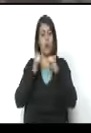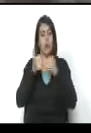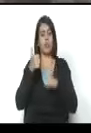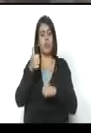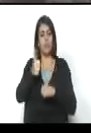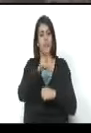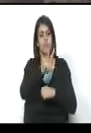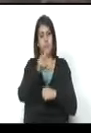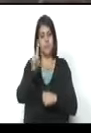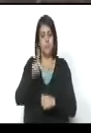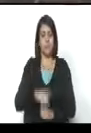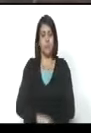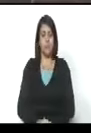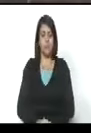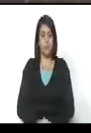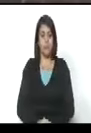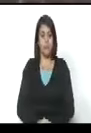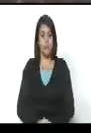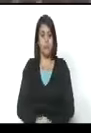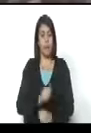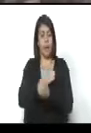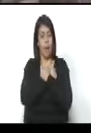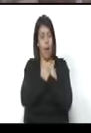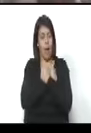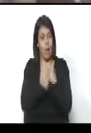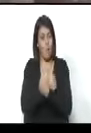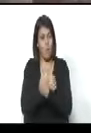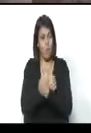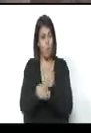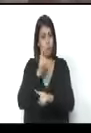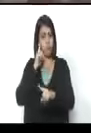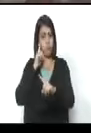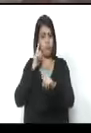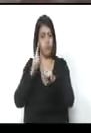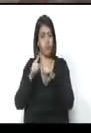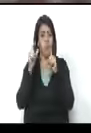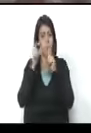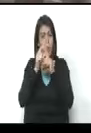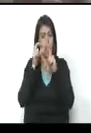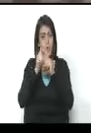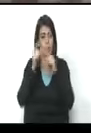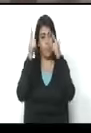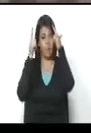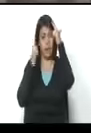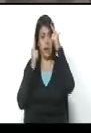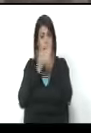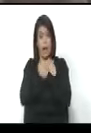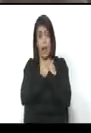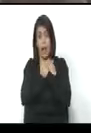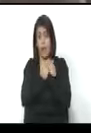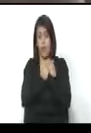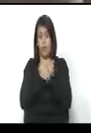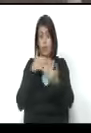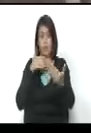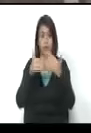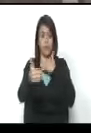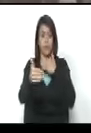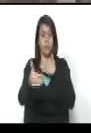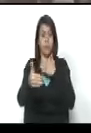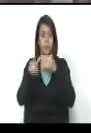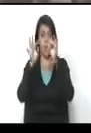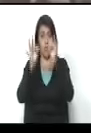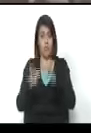principios del siglo XXI. El amor es lo que define a nuestro comandante Chávez, y el amor trascendió su